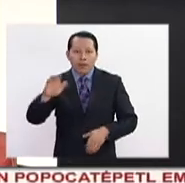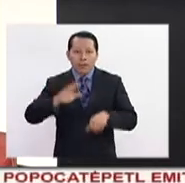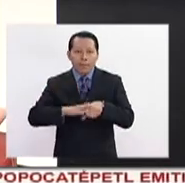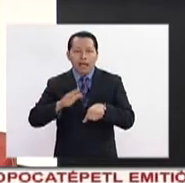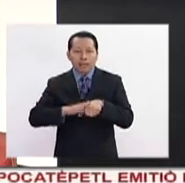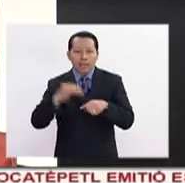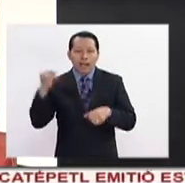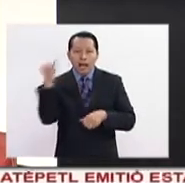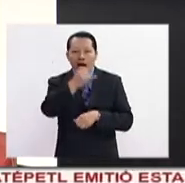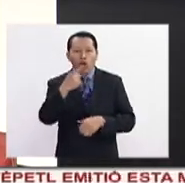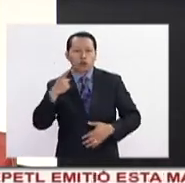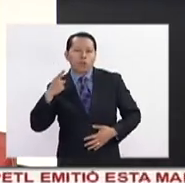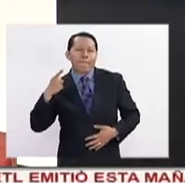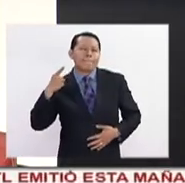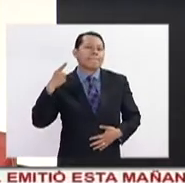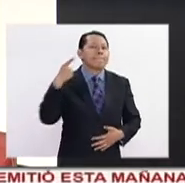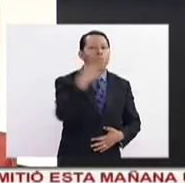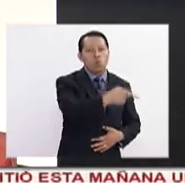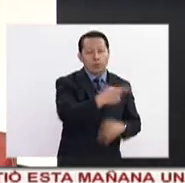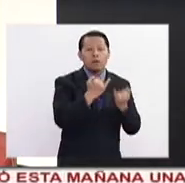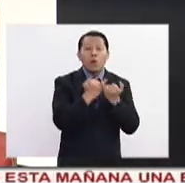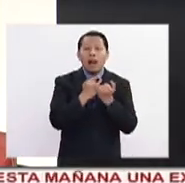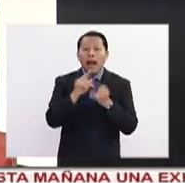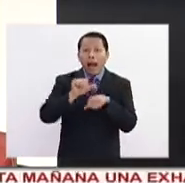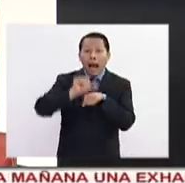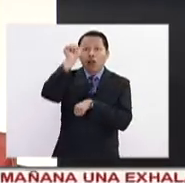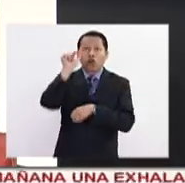mayor capacidad en cuanto a altitud.